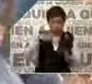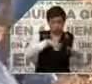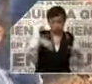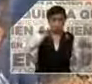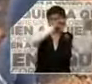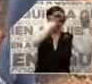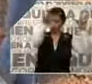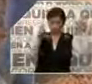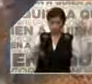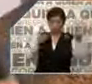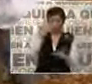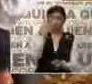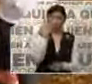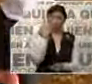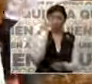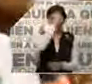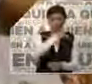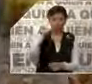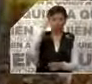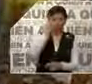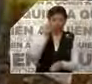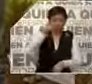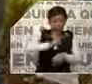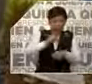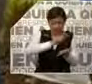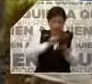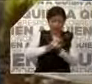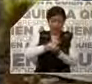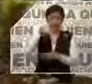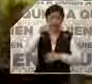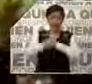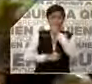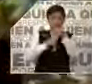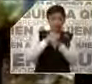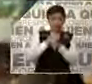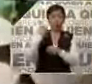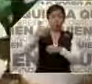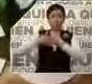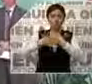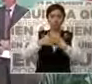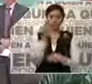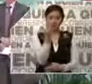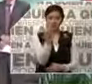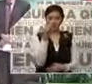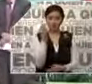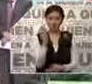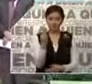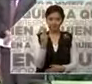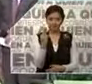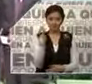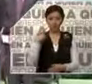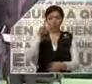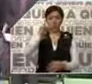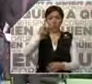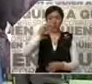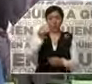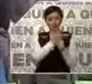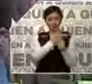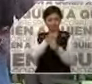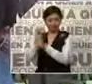nacional durante 4 horas en un solo día. Este año, la campaña se llevará a cabo el próximo 25 de mayo. Con la cámara de Luis Aguilar, para